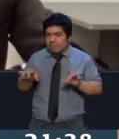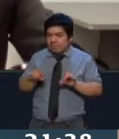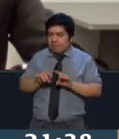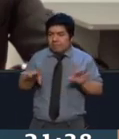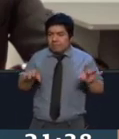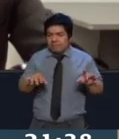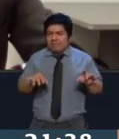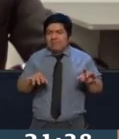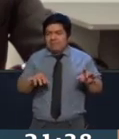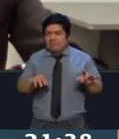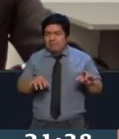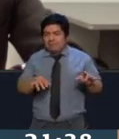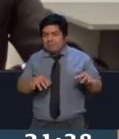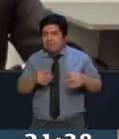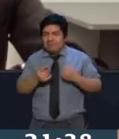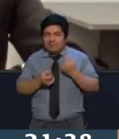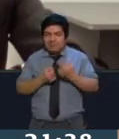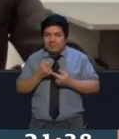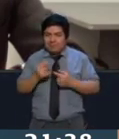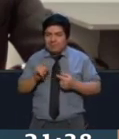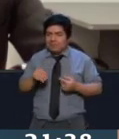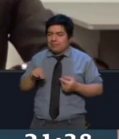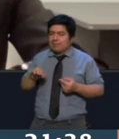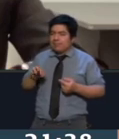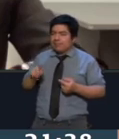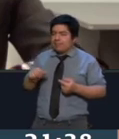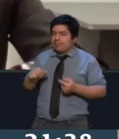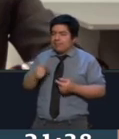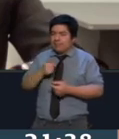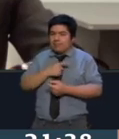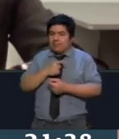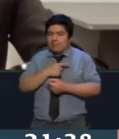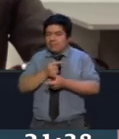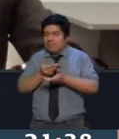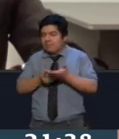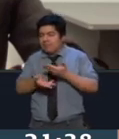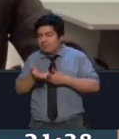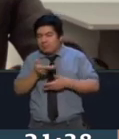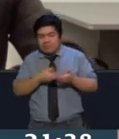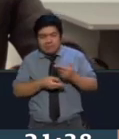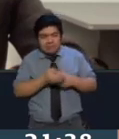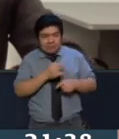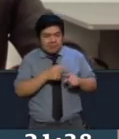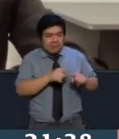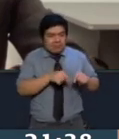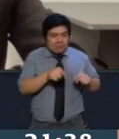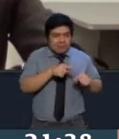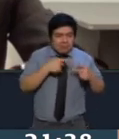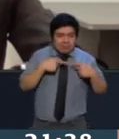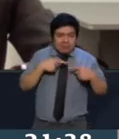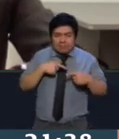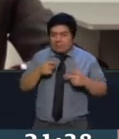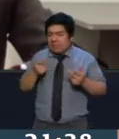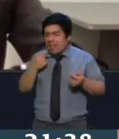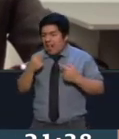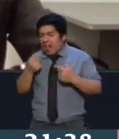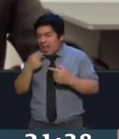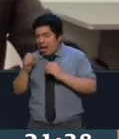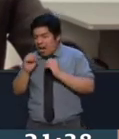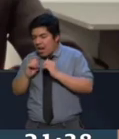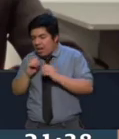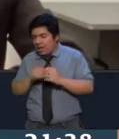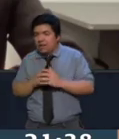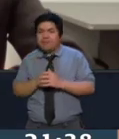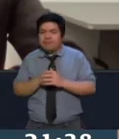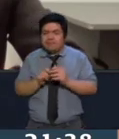de las características de la infodemia. Son creadas para compartirse y para generar ruido en la discusión. Así es, justamente es una